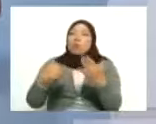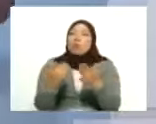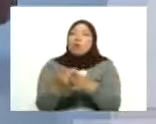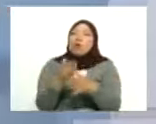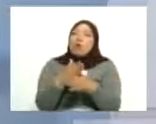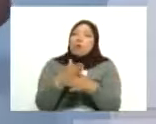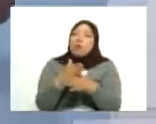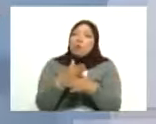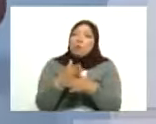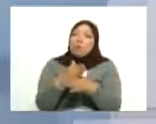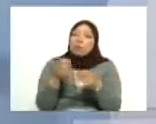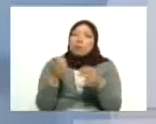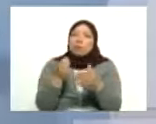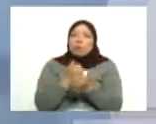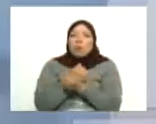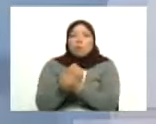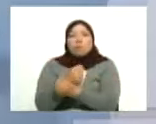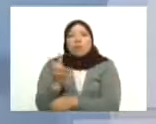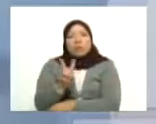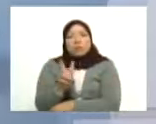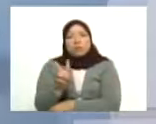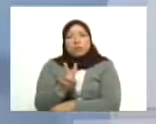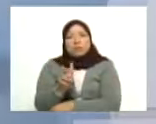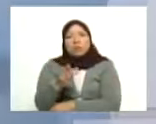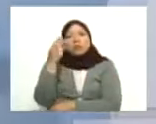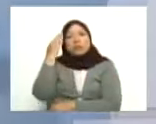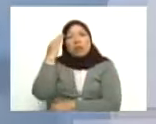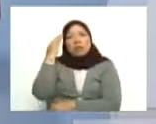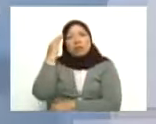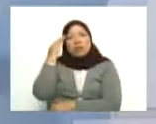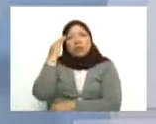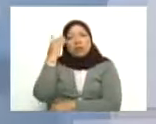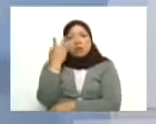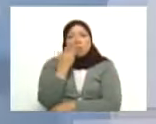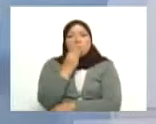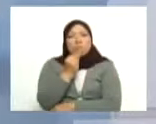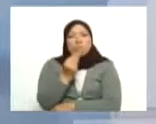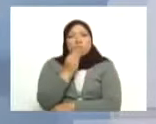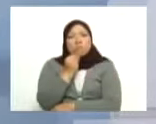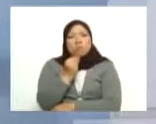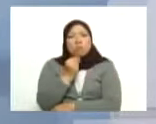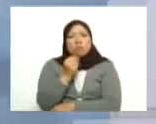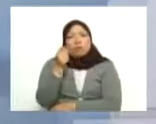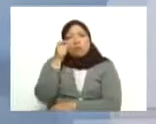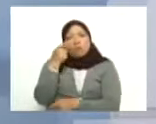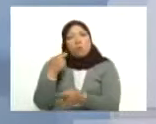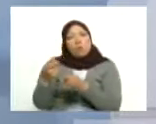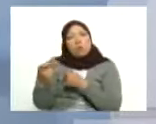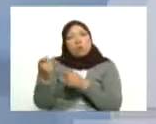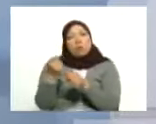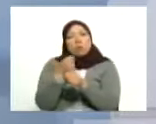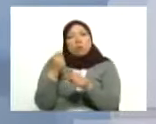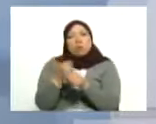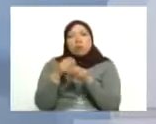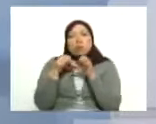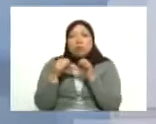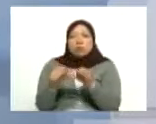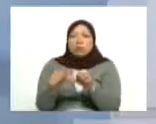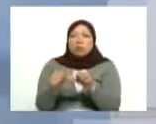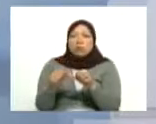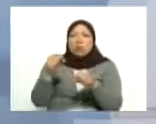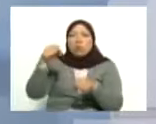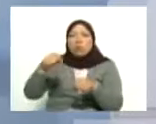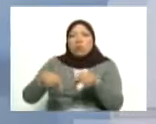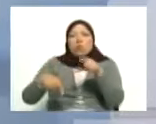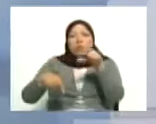comparte con solidaridad, con humanismo Venezuela. ¿Saben por qué? Porque Israel y Estados Unidos se combinan para presionar. Los